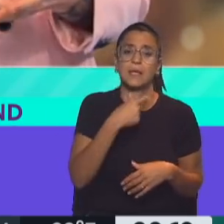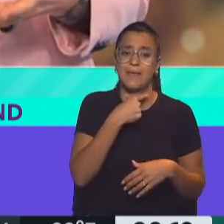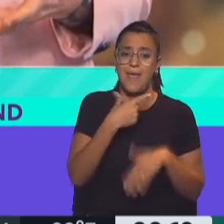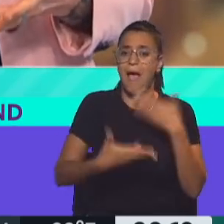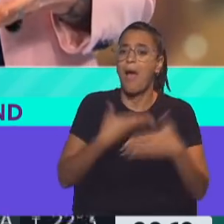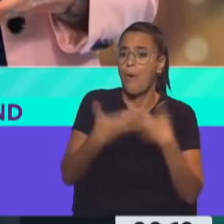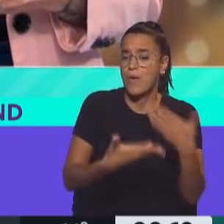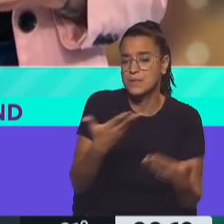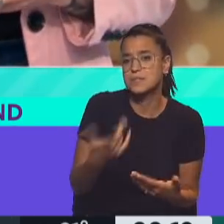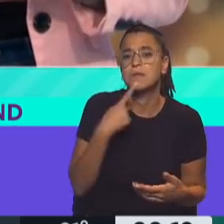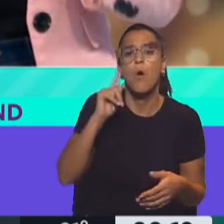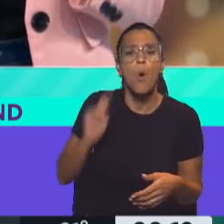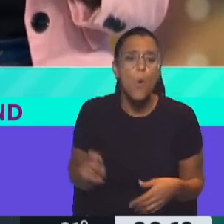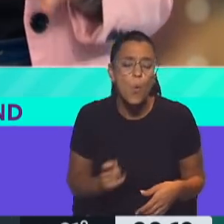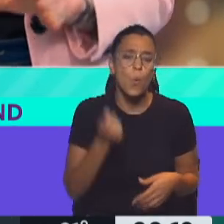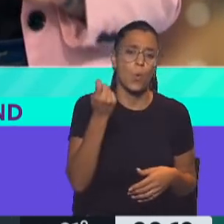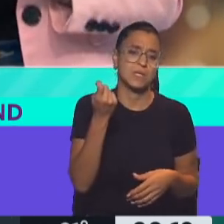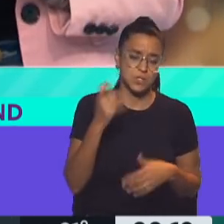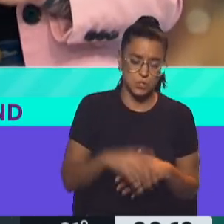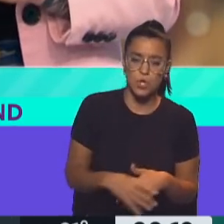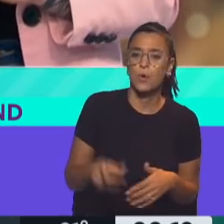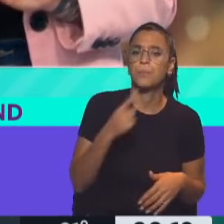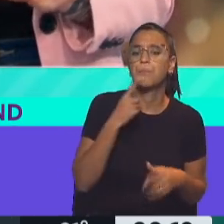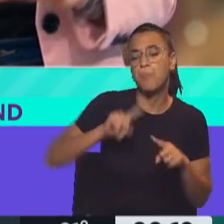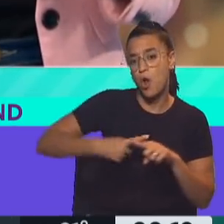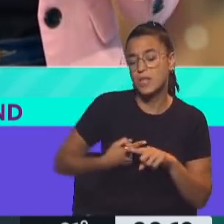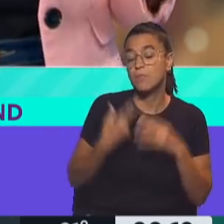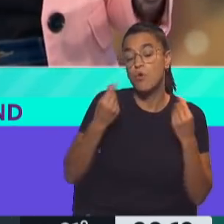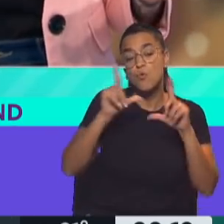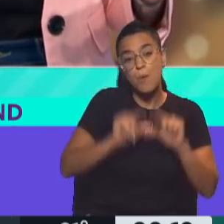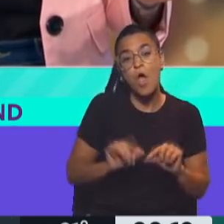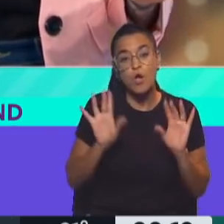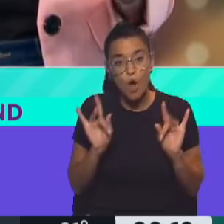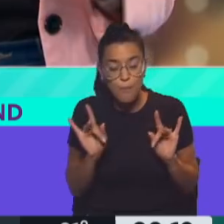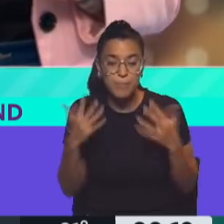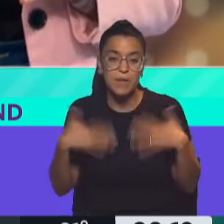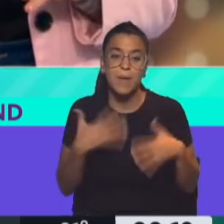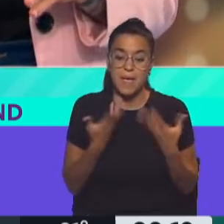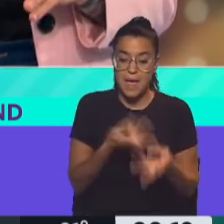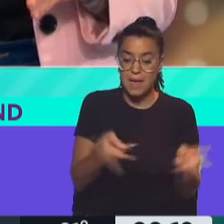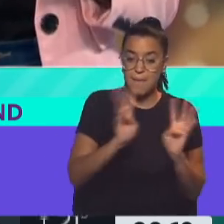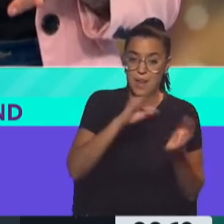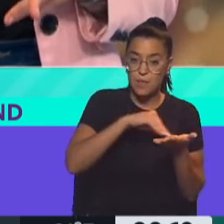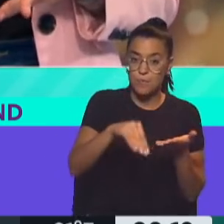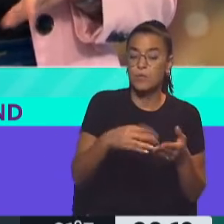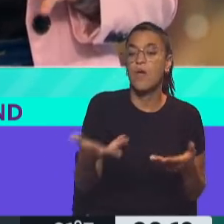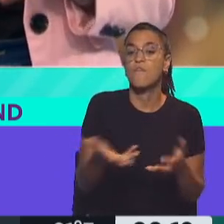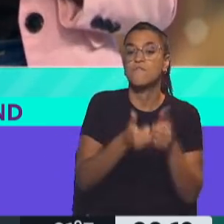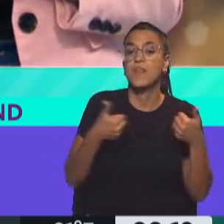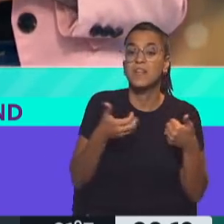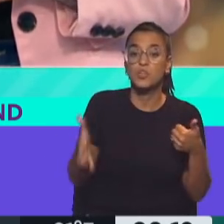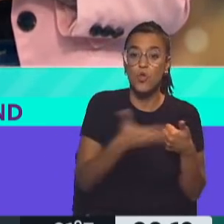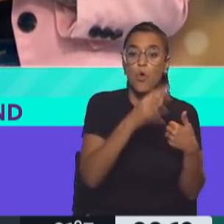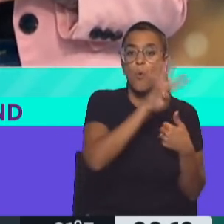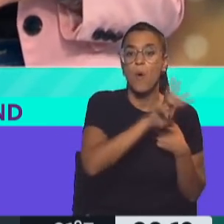precisamente con el juicio político los números son complicados porque en la cámara de diputados el oficialismo el frente de todos cuenta